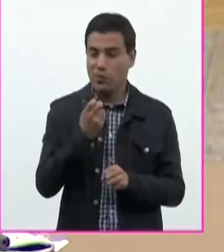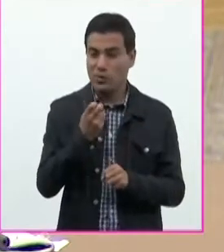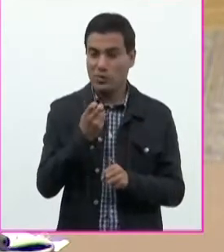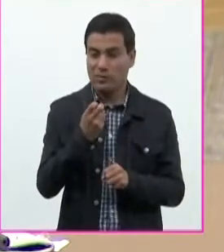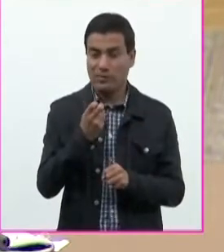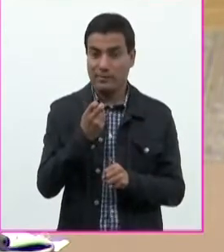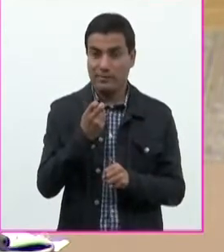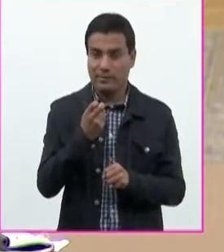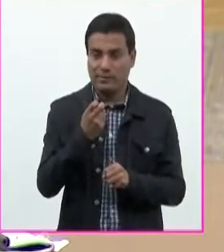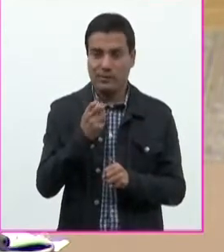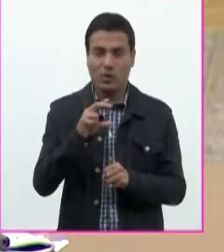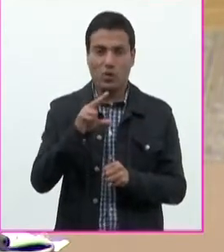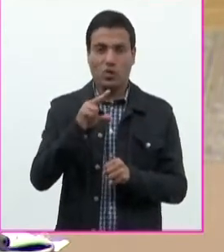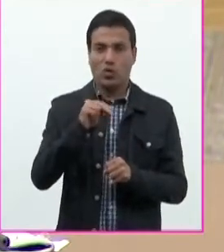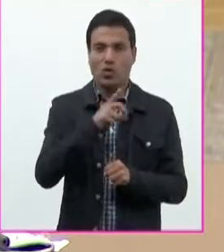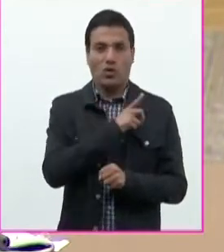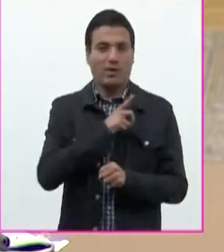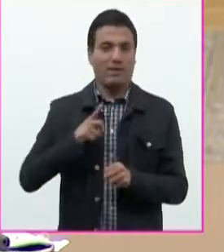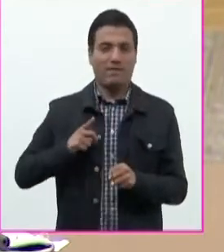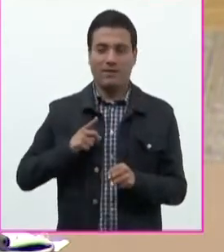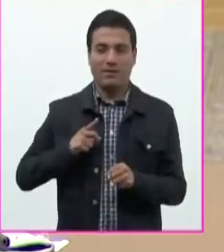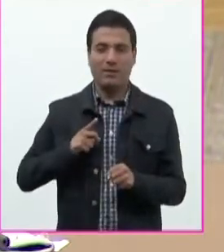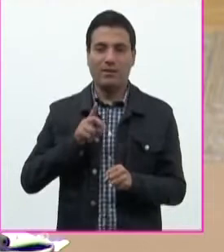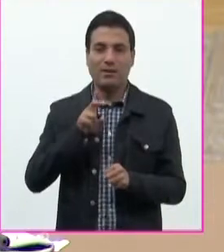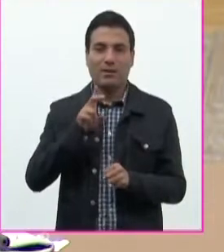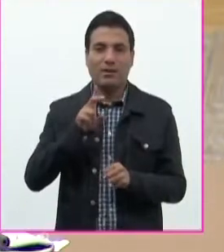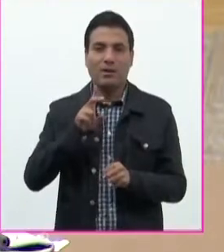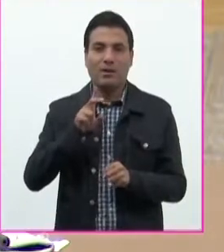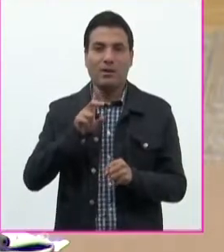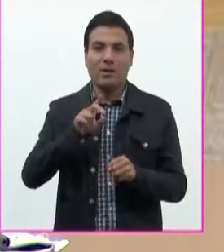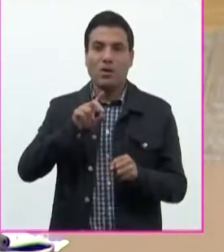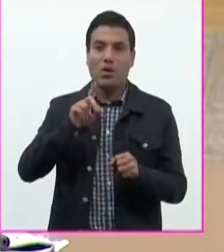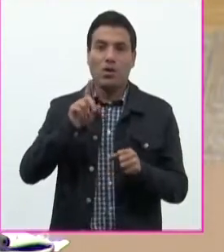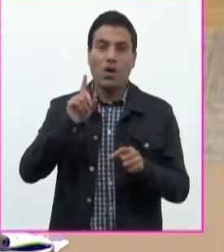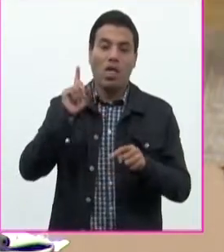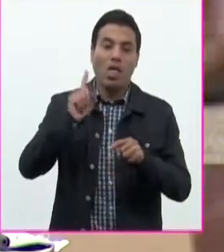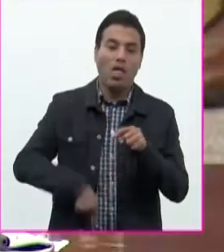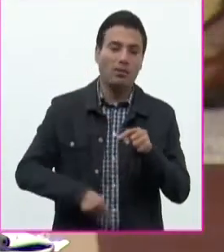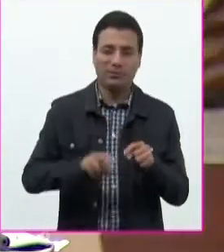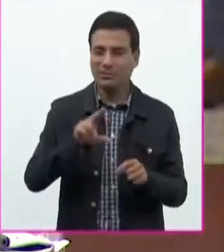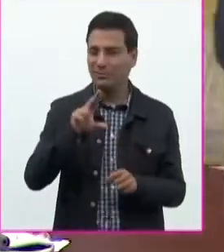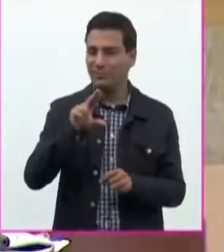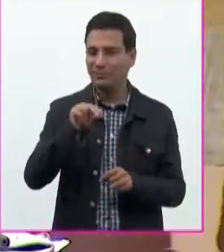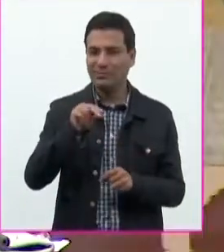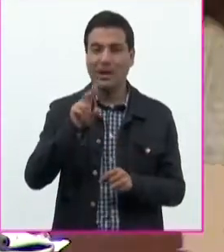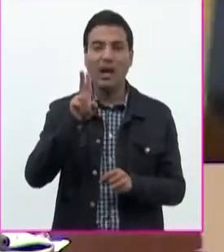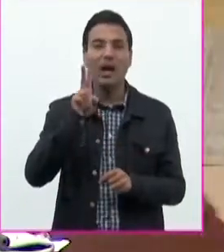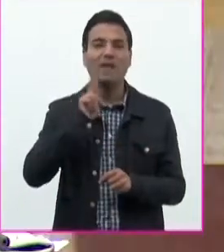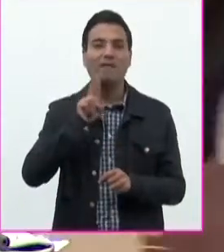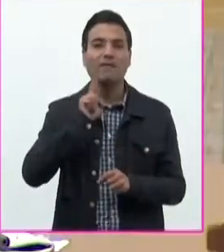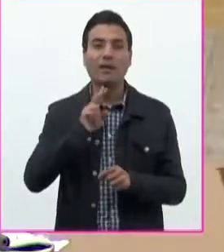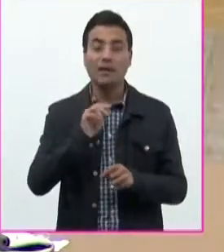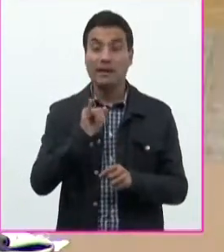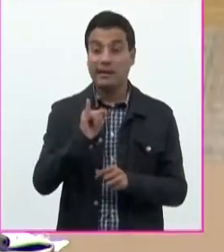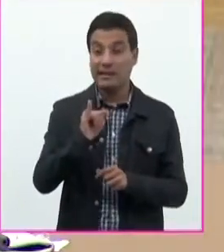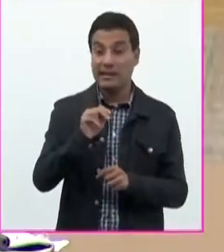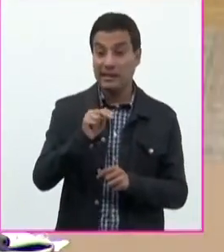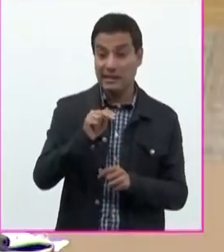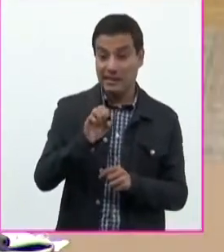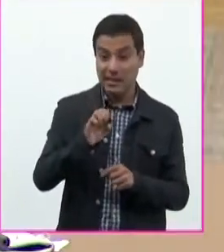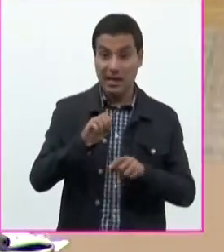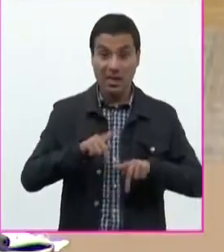lo que ya logramos para ver hasta dónde podemos llegar, para ver qué es lo que puede suceder si debilitamos a una institución como